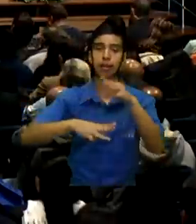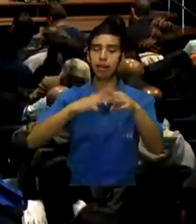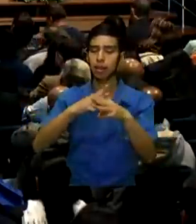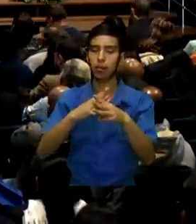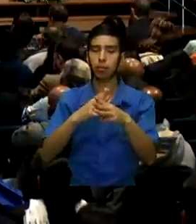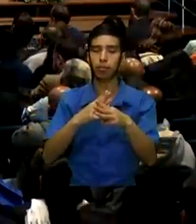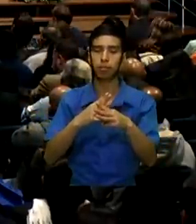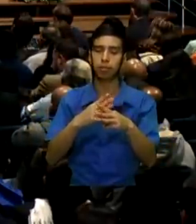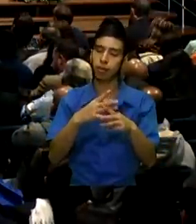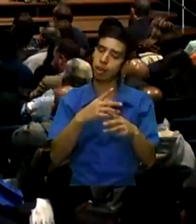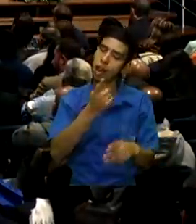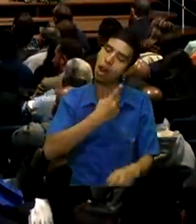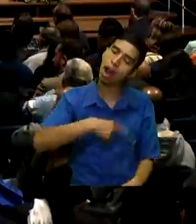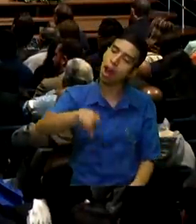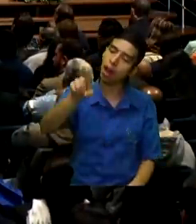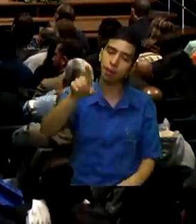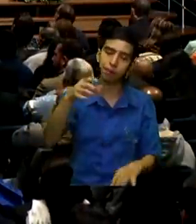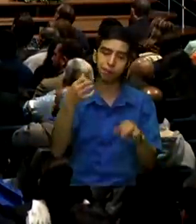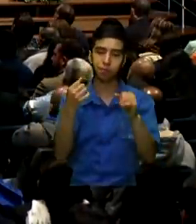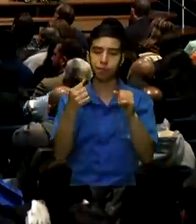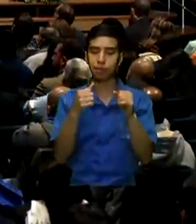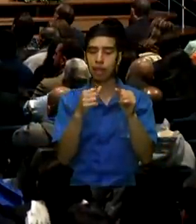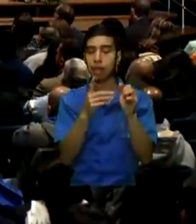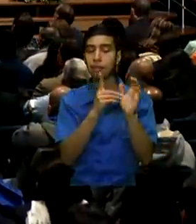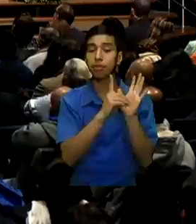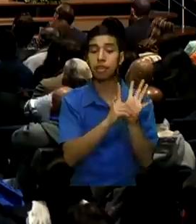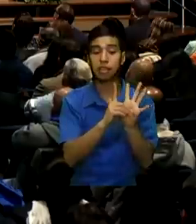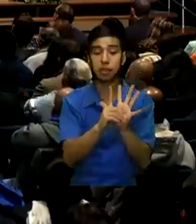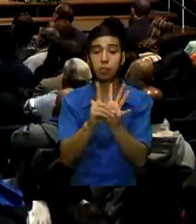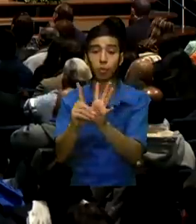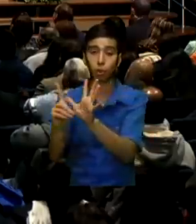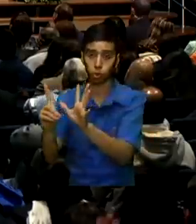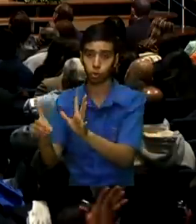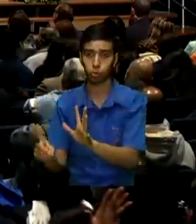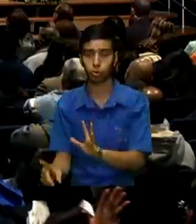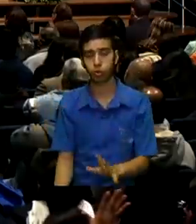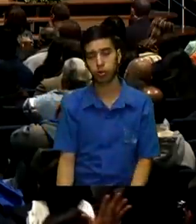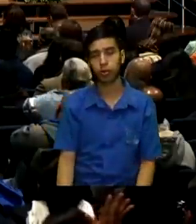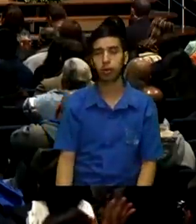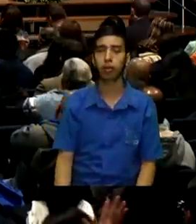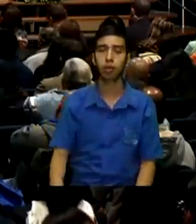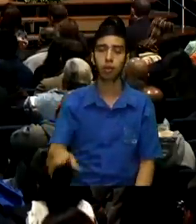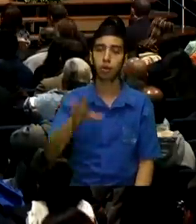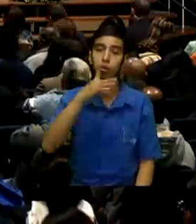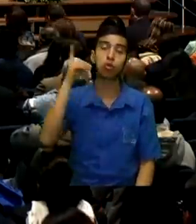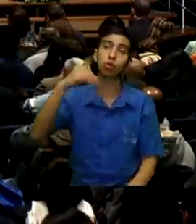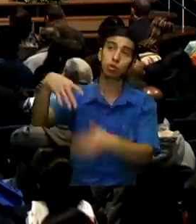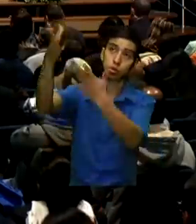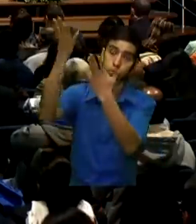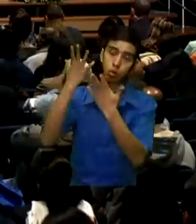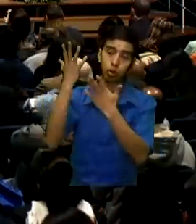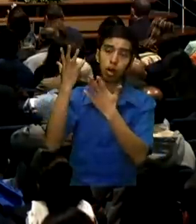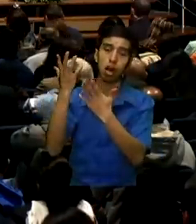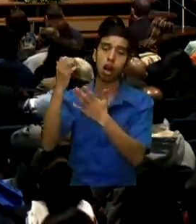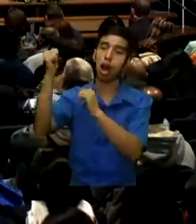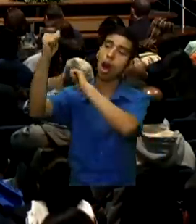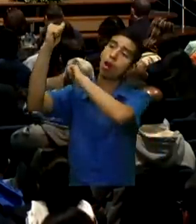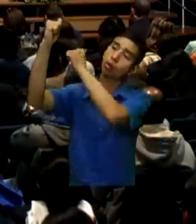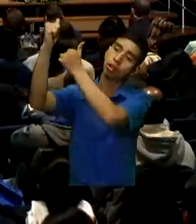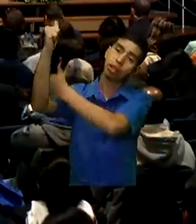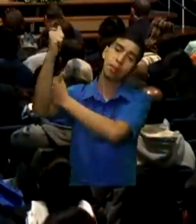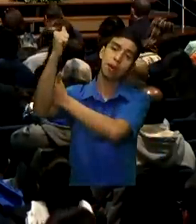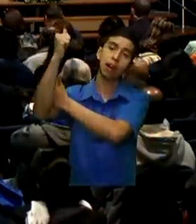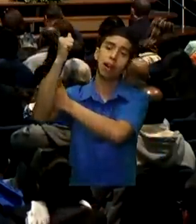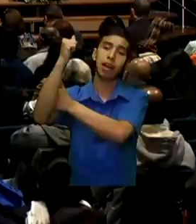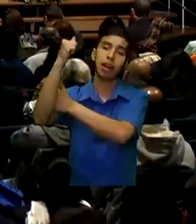una de las cosas que dice es, van a ir y les doy autoridad para hollar serpientes, escorpiones. Esa palabra, serpientes,